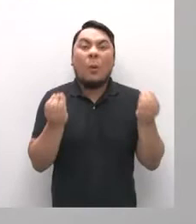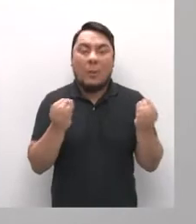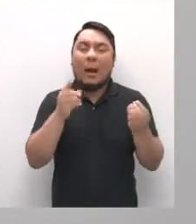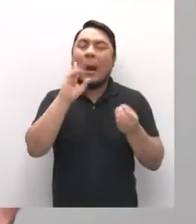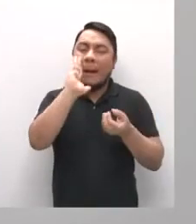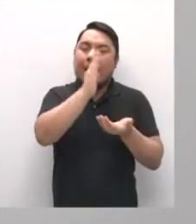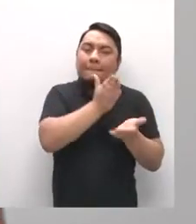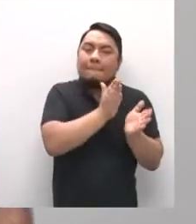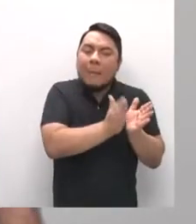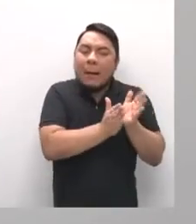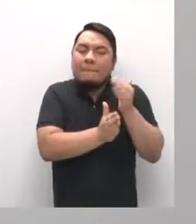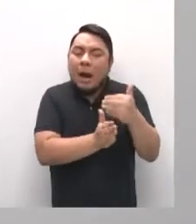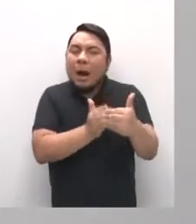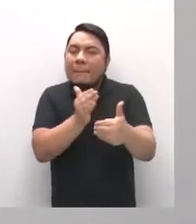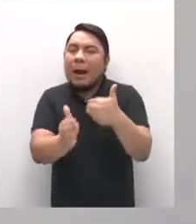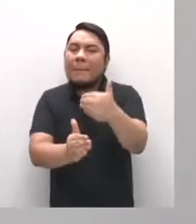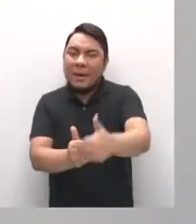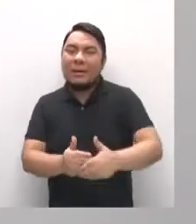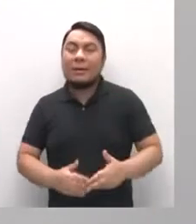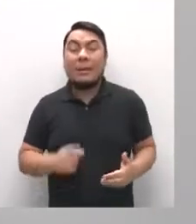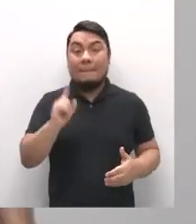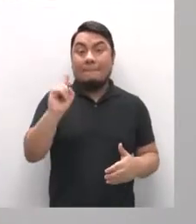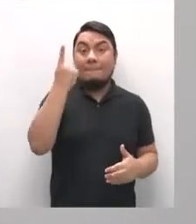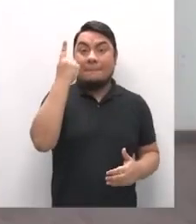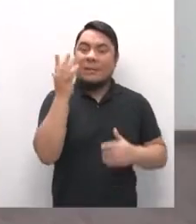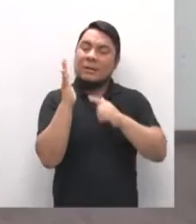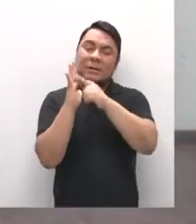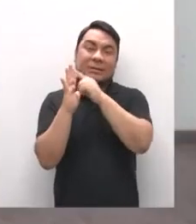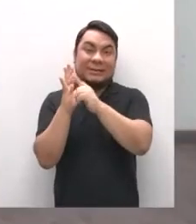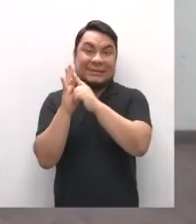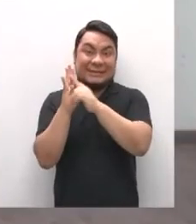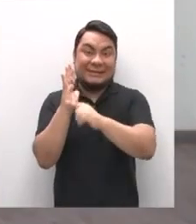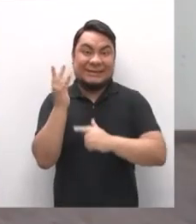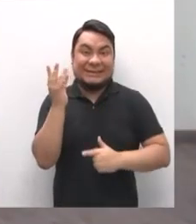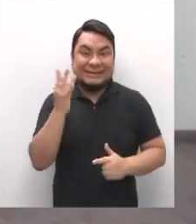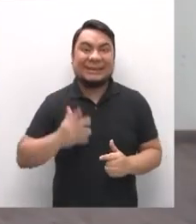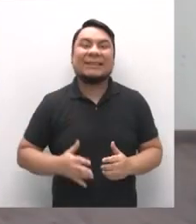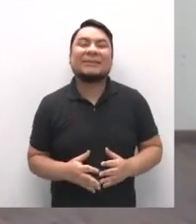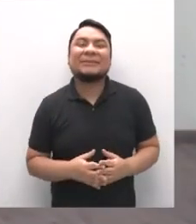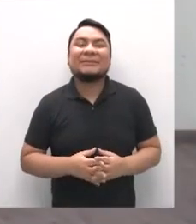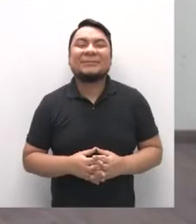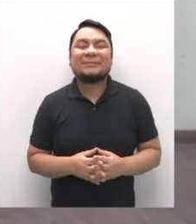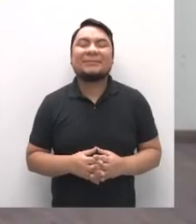por parte. Comenzaremos por los dedos.